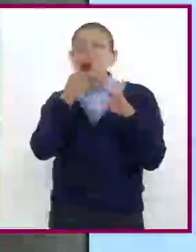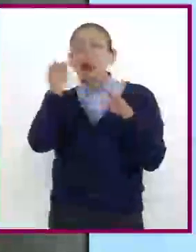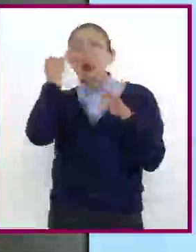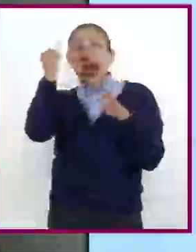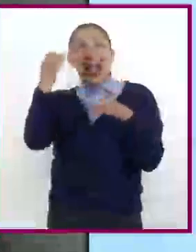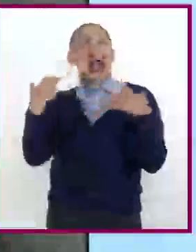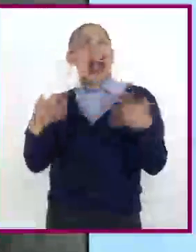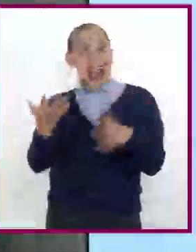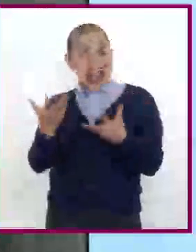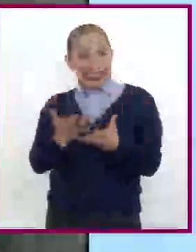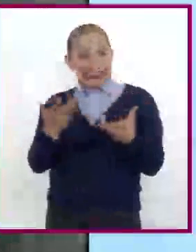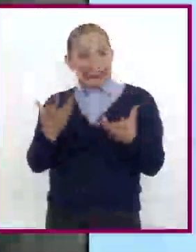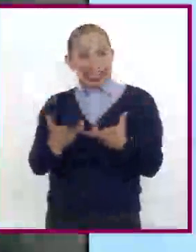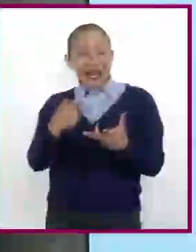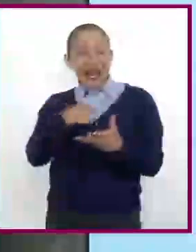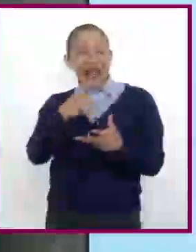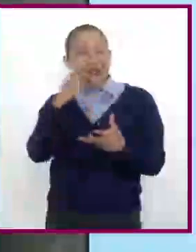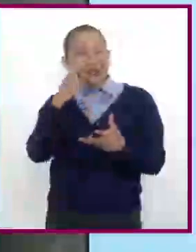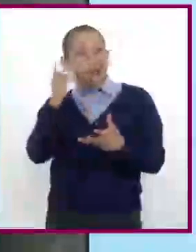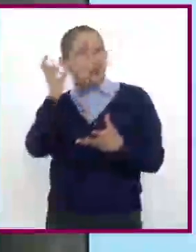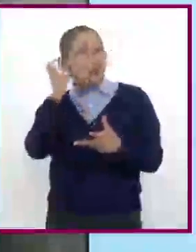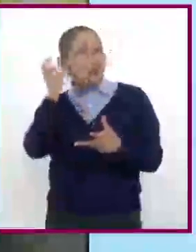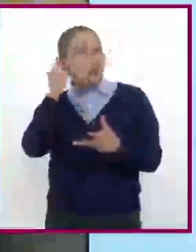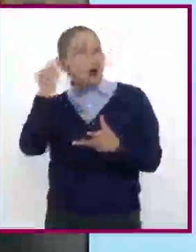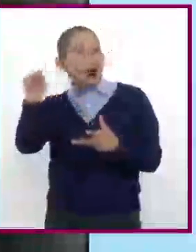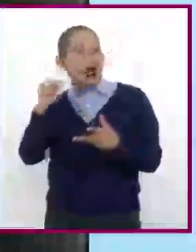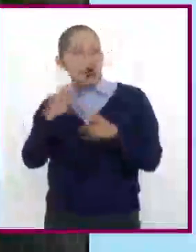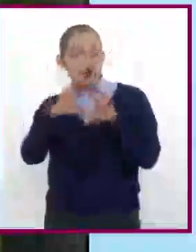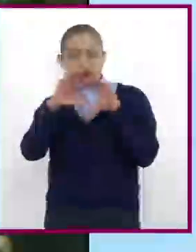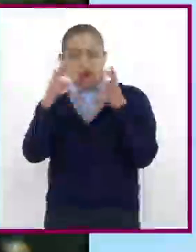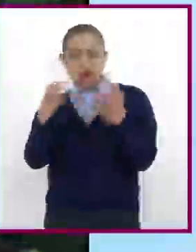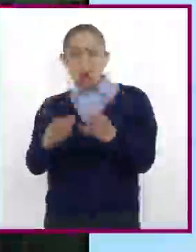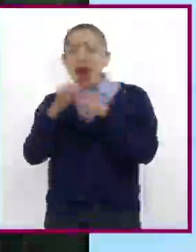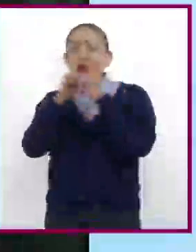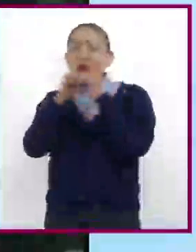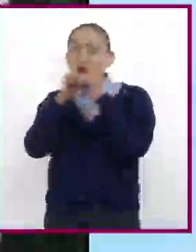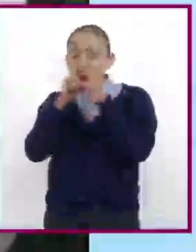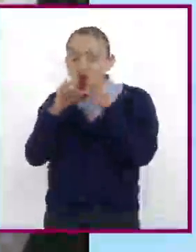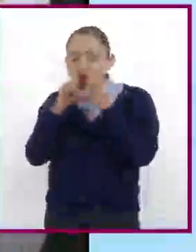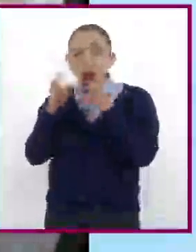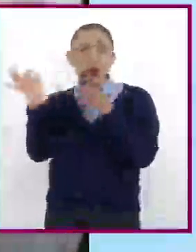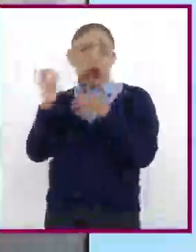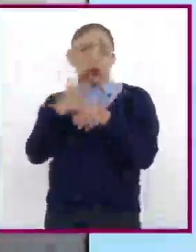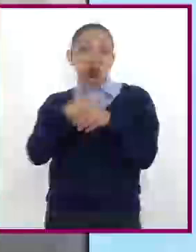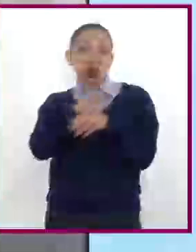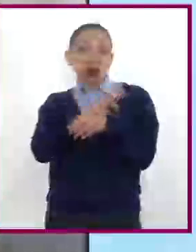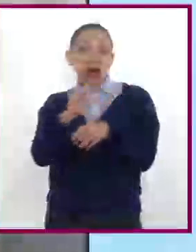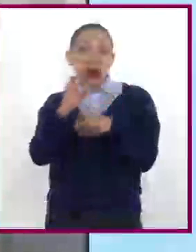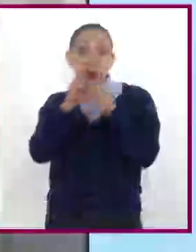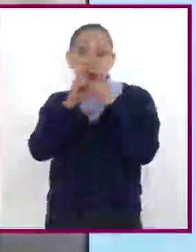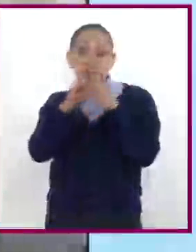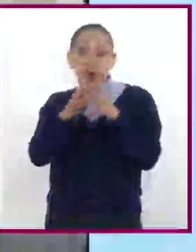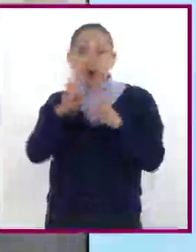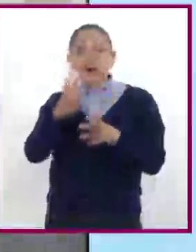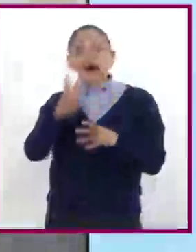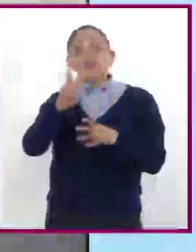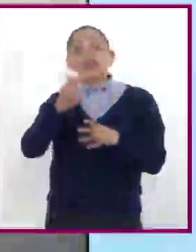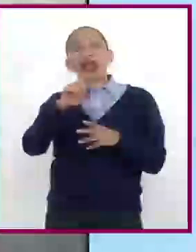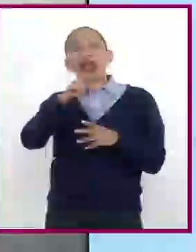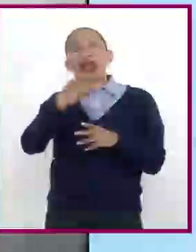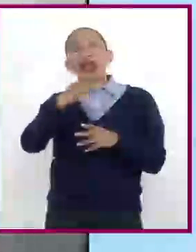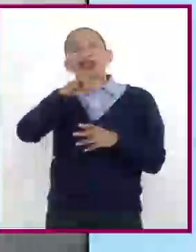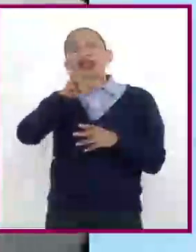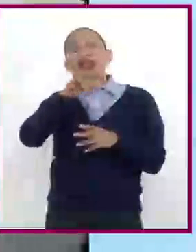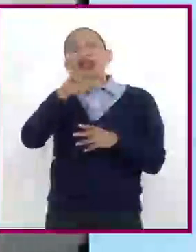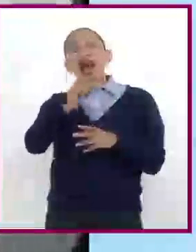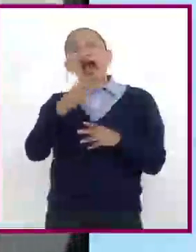le ocurrió que como él había oído que los balones se inflaban, que tal vez podía inflar la vejiga de un guajolote y